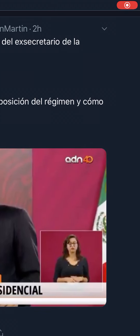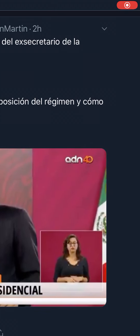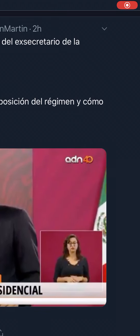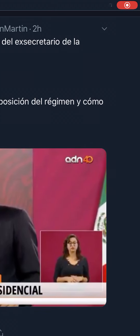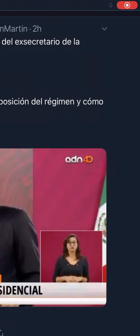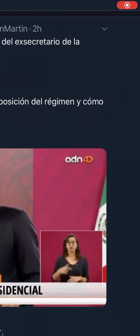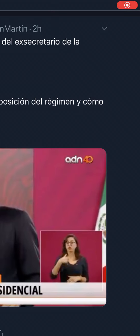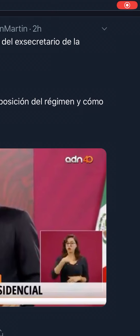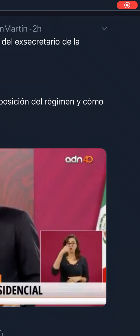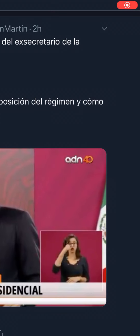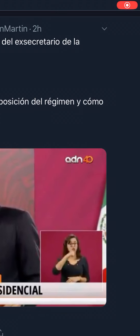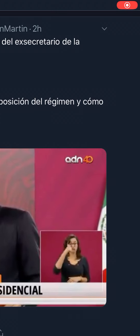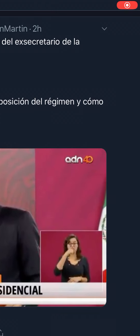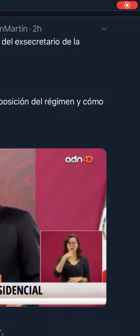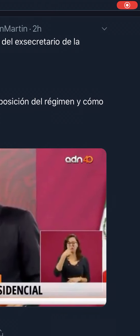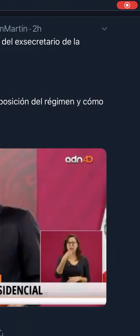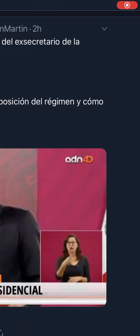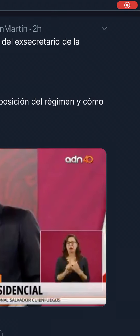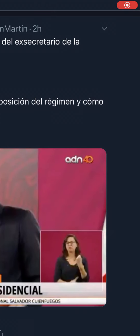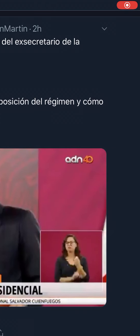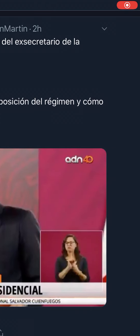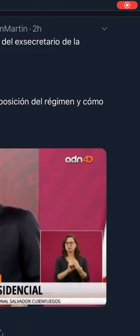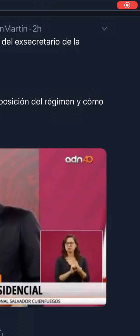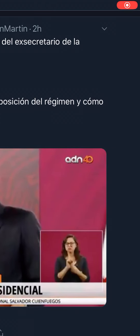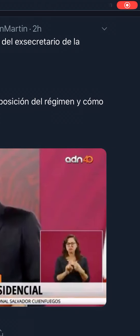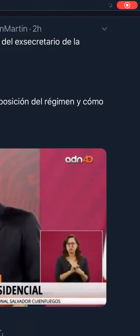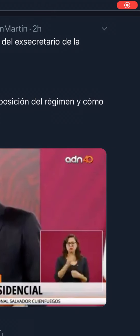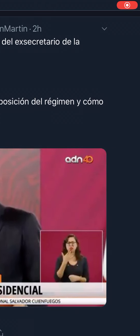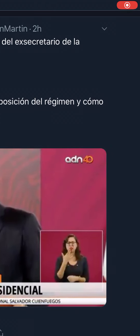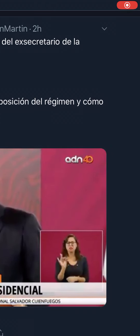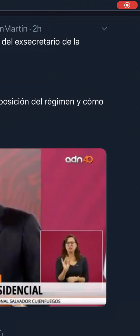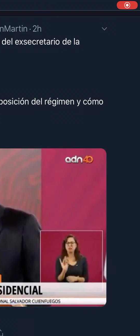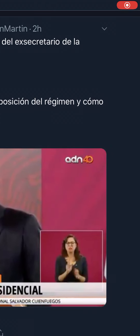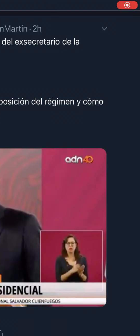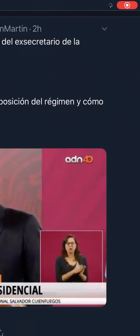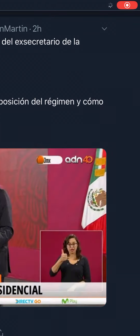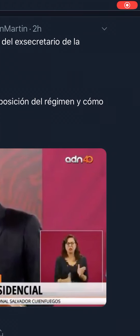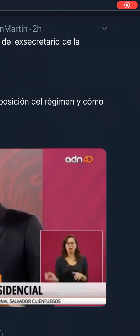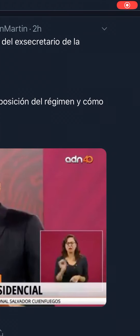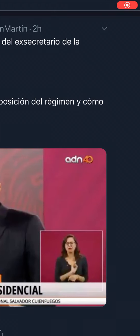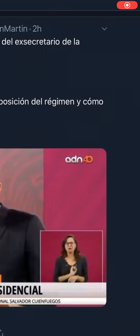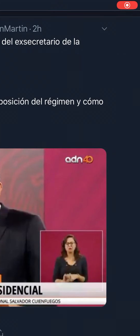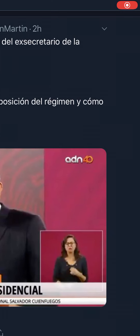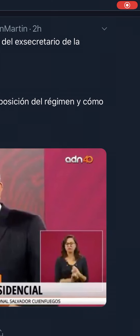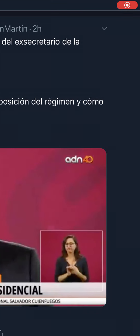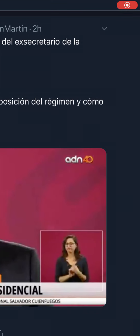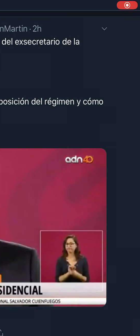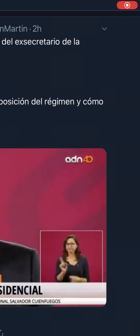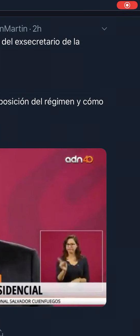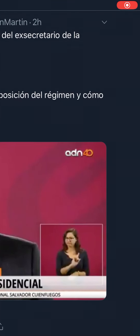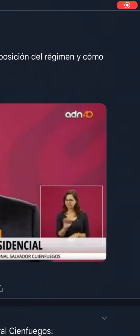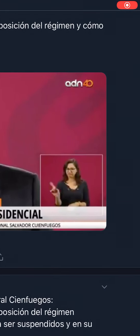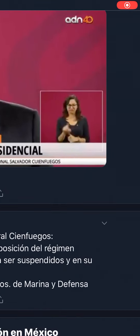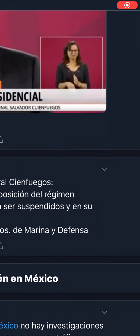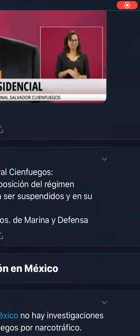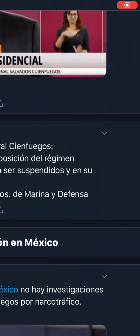las declaraciones de las declaraciones del propio presidente lópez obrador estamos en una situación inédita